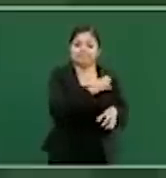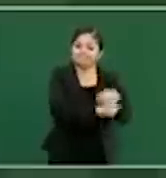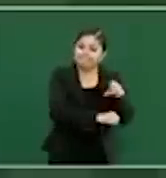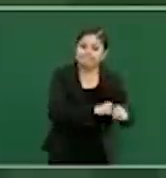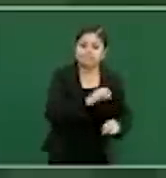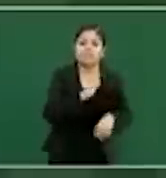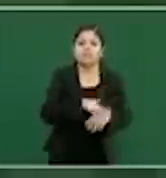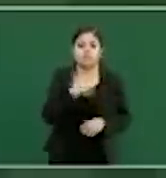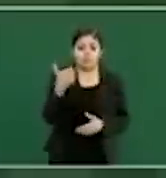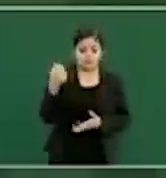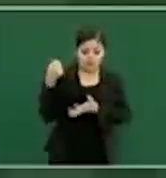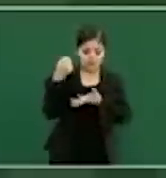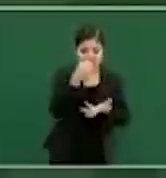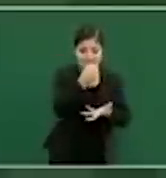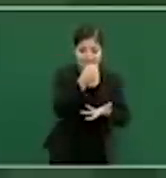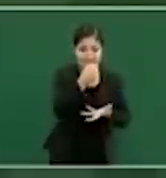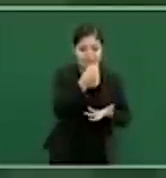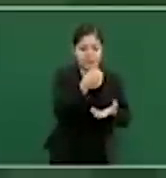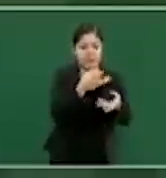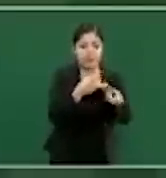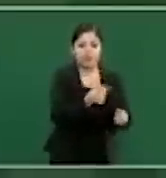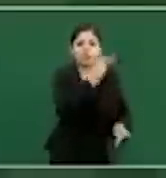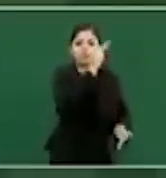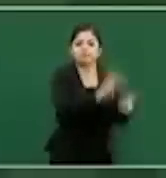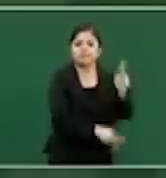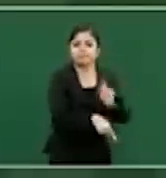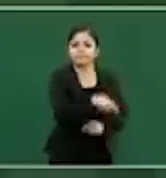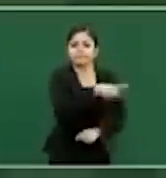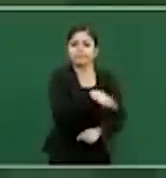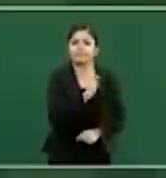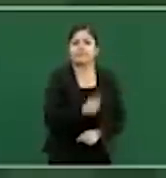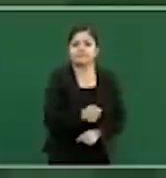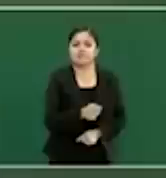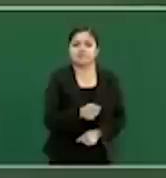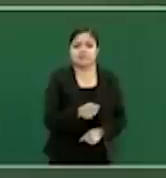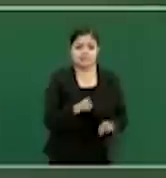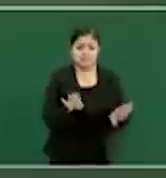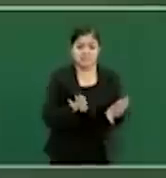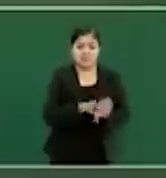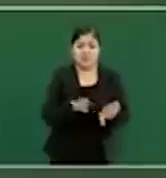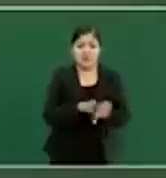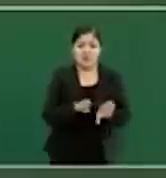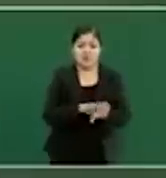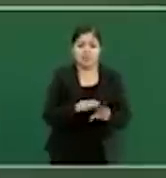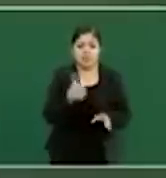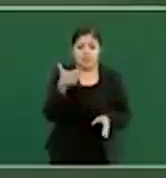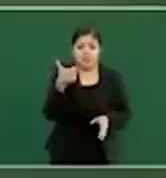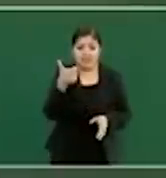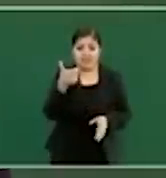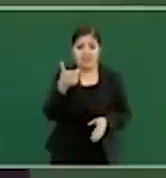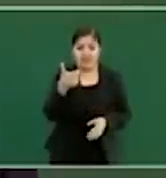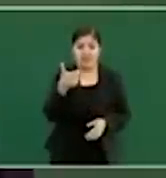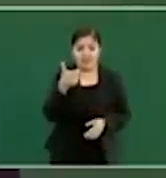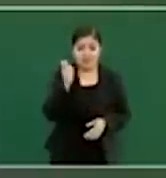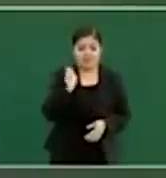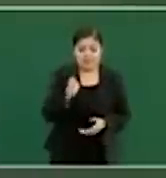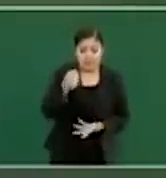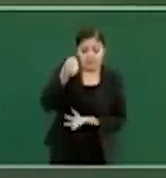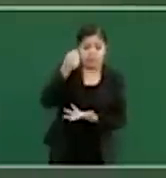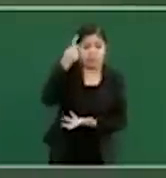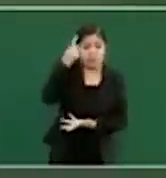que quedó inconcluso, significó destinar dinero del presupuesto, que es dinero del